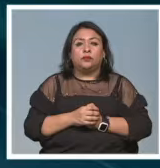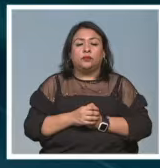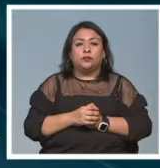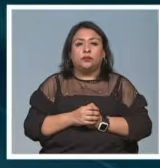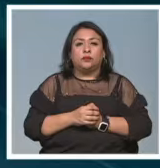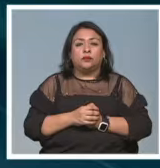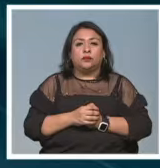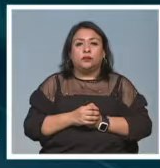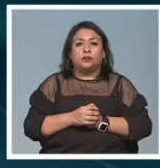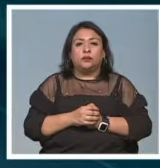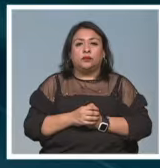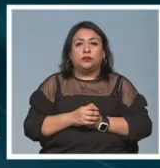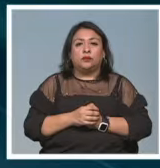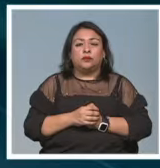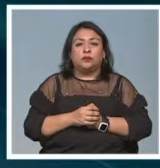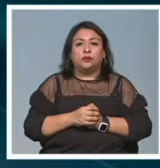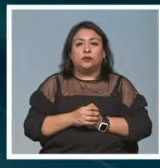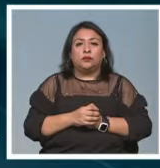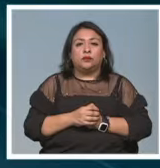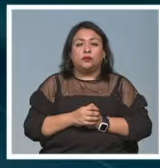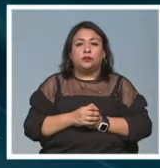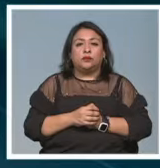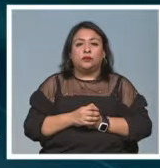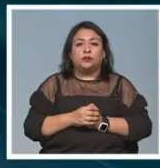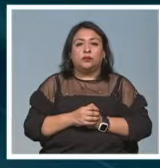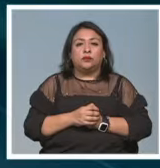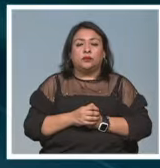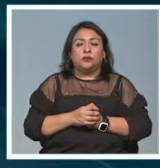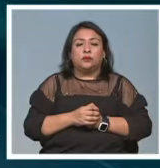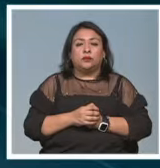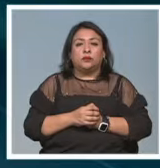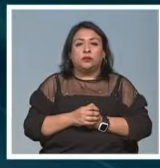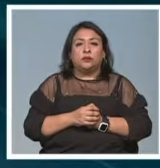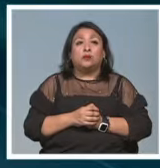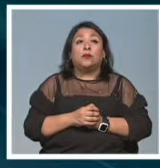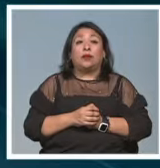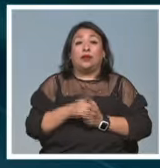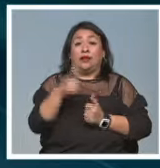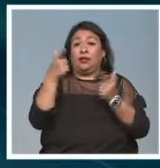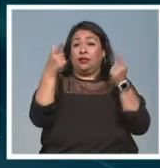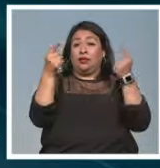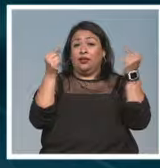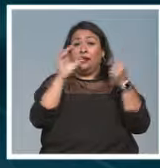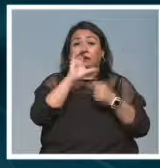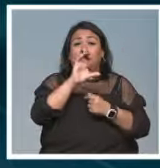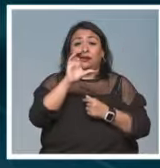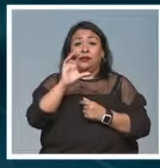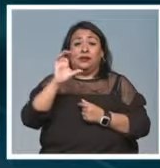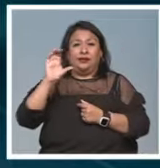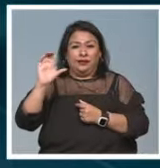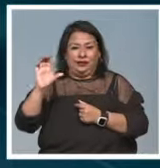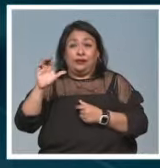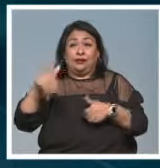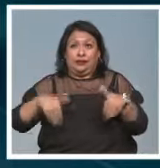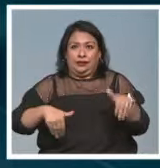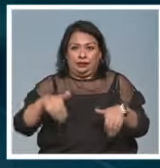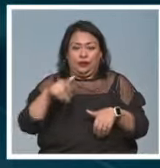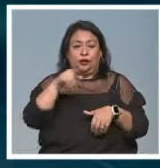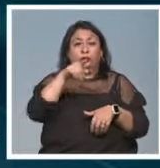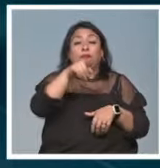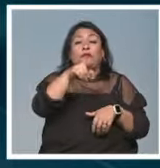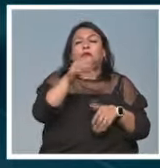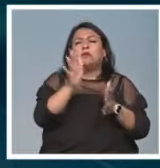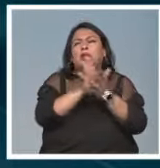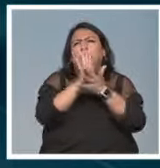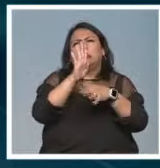vestuarios, una compañía itinerante de teatro. Es egresada del Centro Universitario de Teatro. Ha